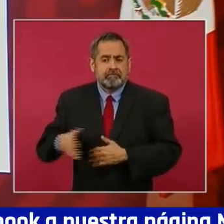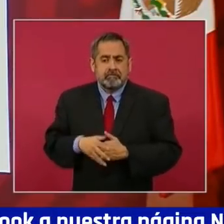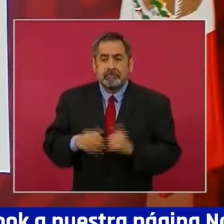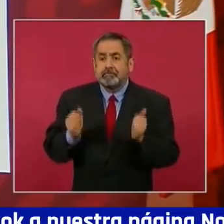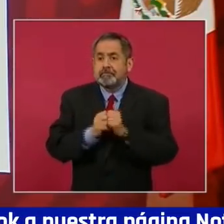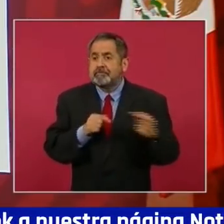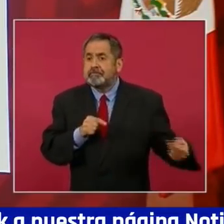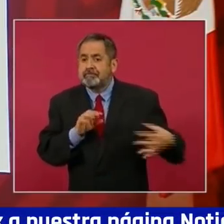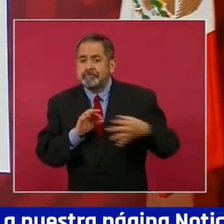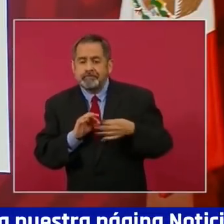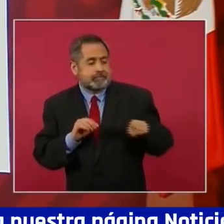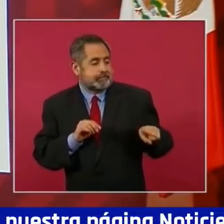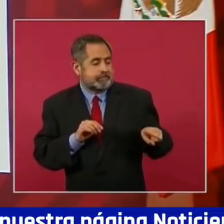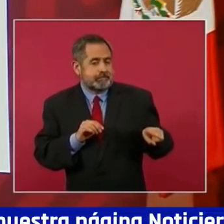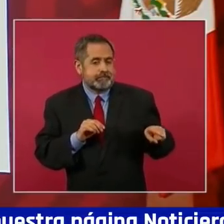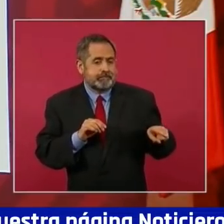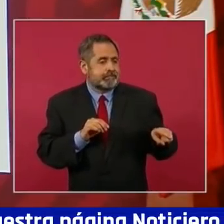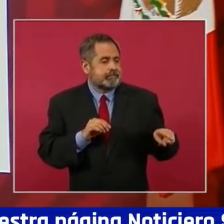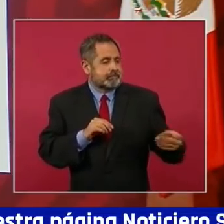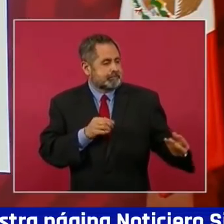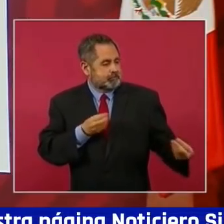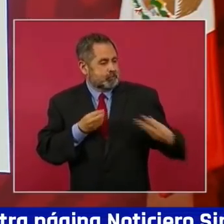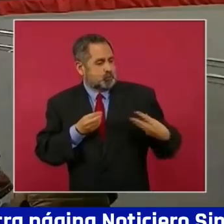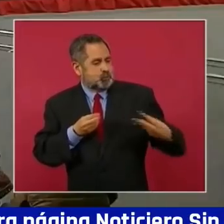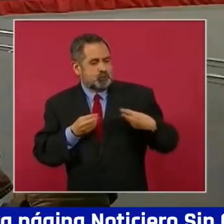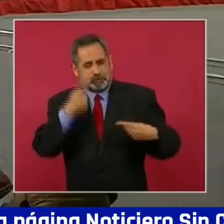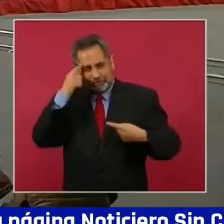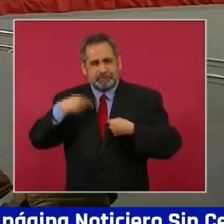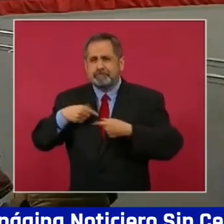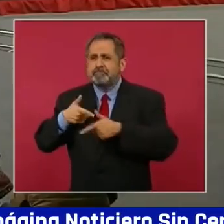oposición remando para él, para el presidente.